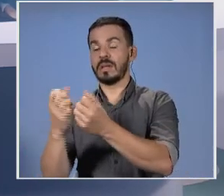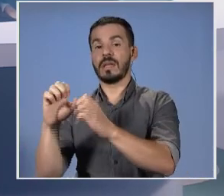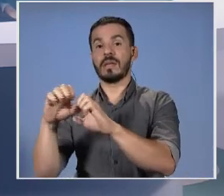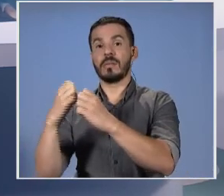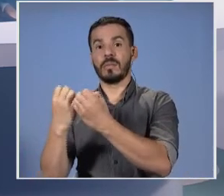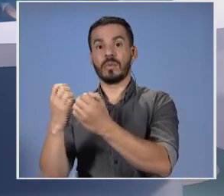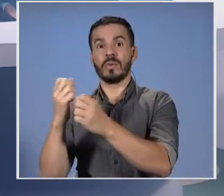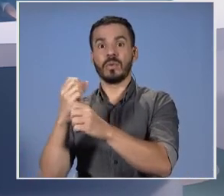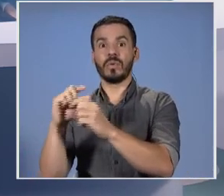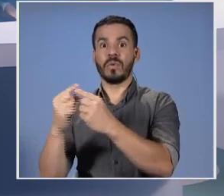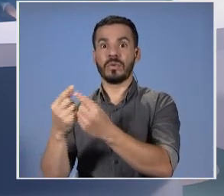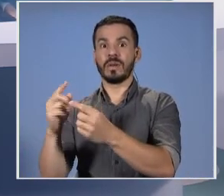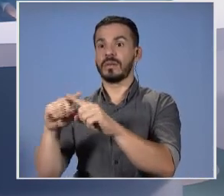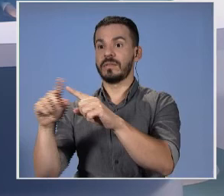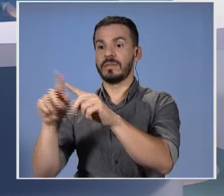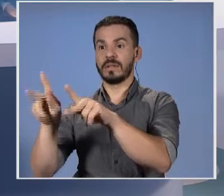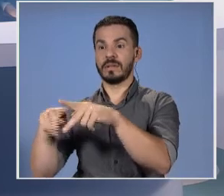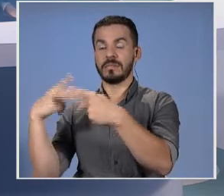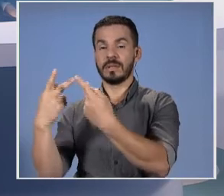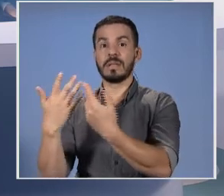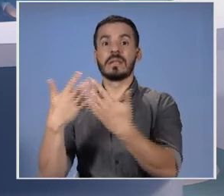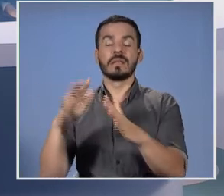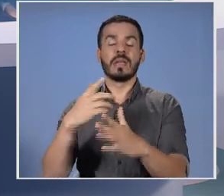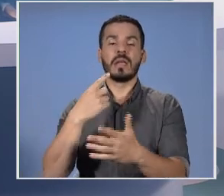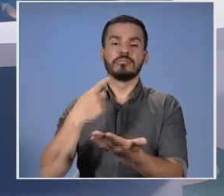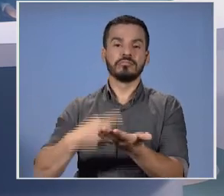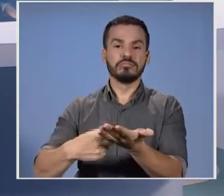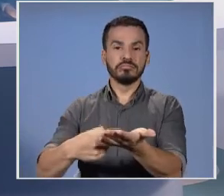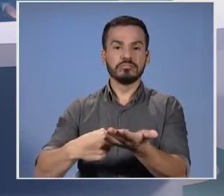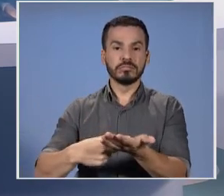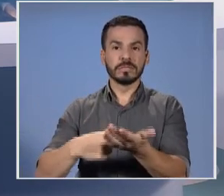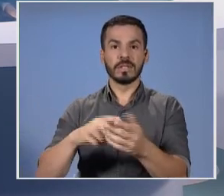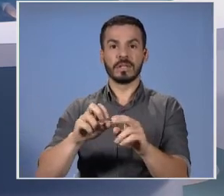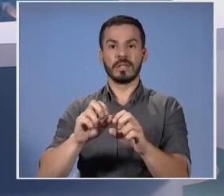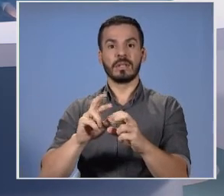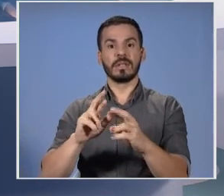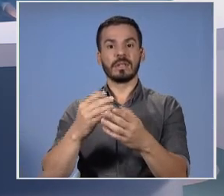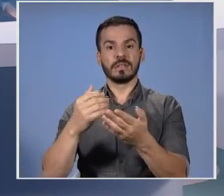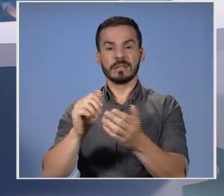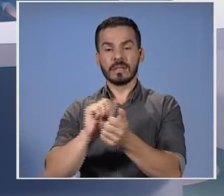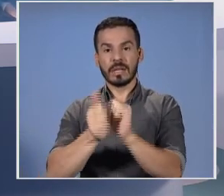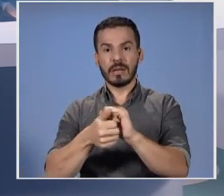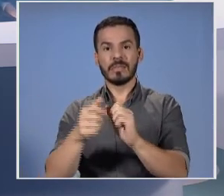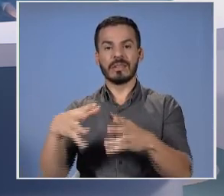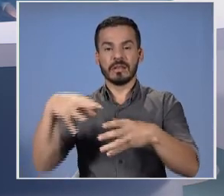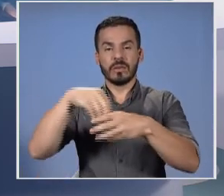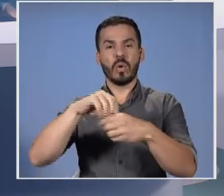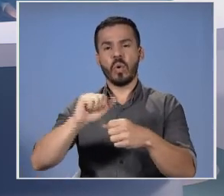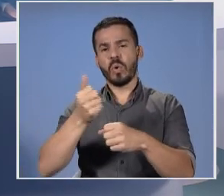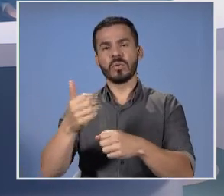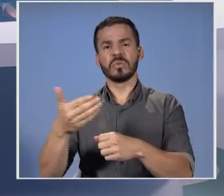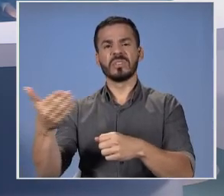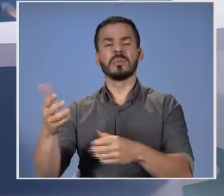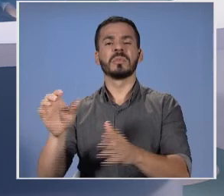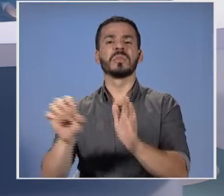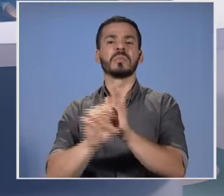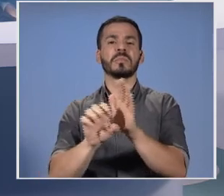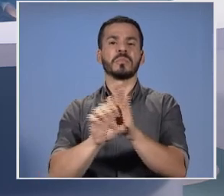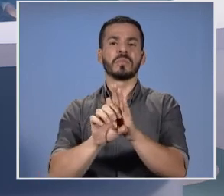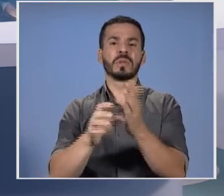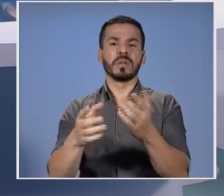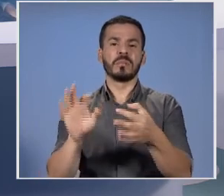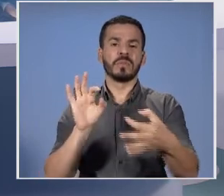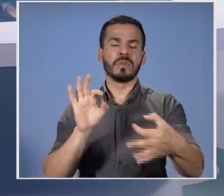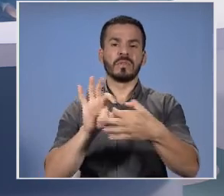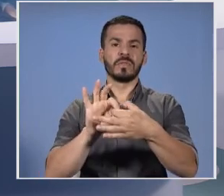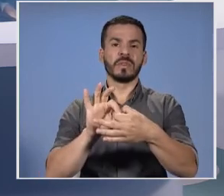bueno, ya se ha hablado de la posibilidad de que esa reforma tiene que incluir otros elementos, como por ejemplo lo que tiene que